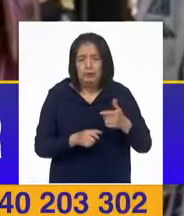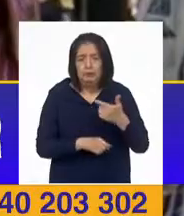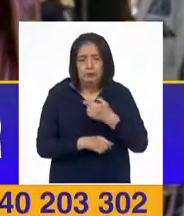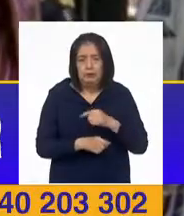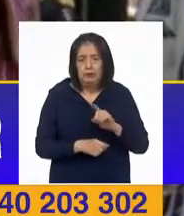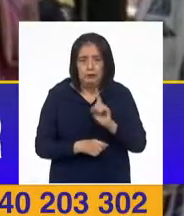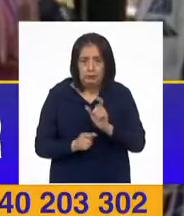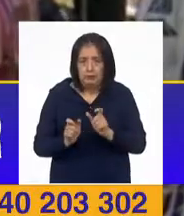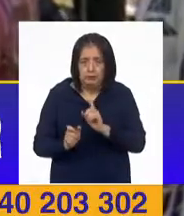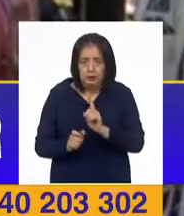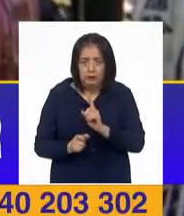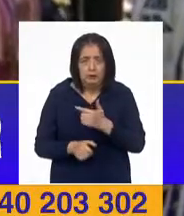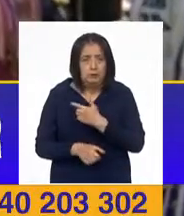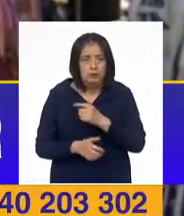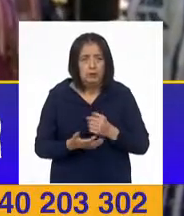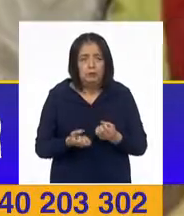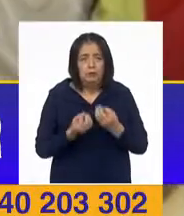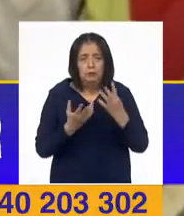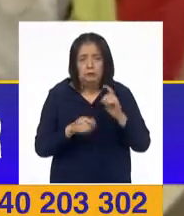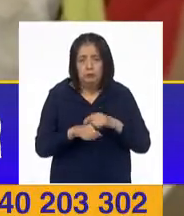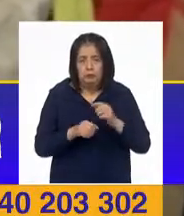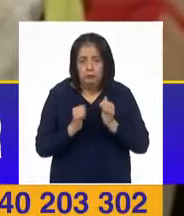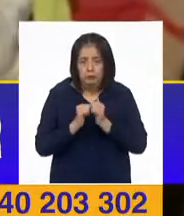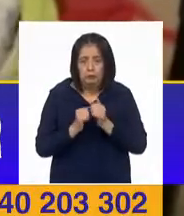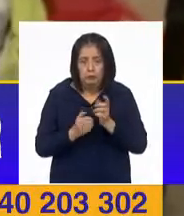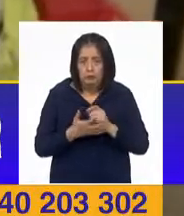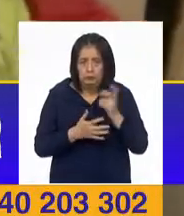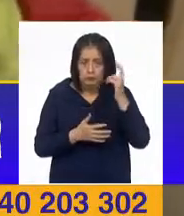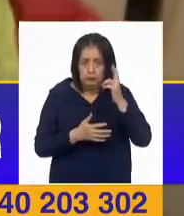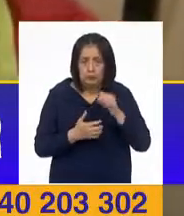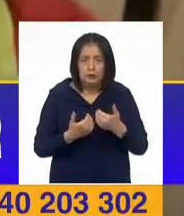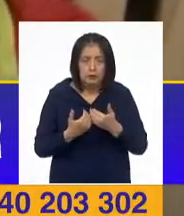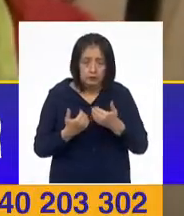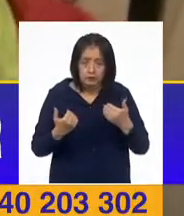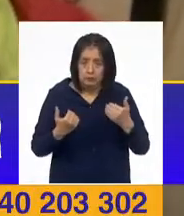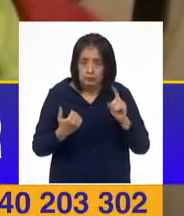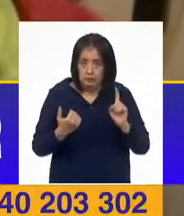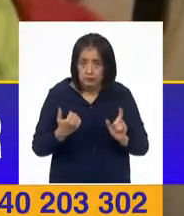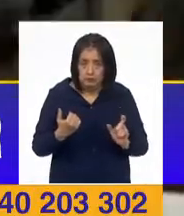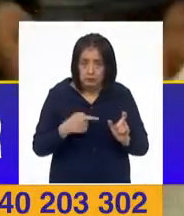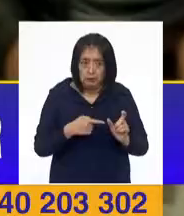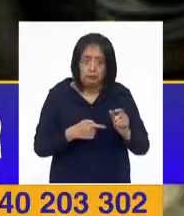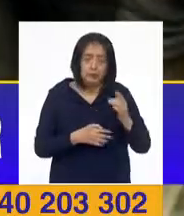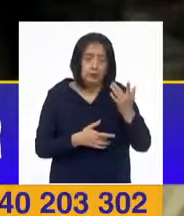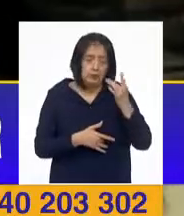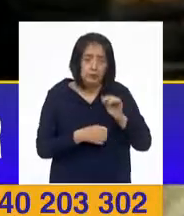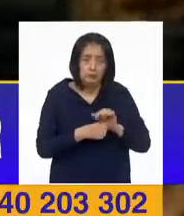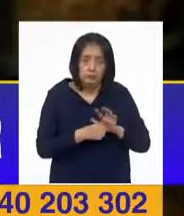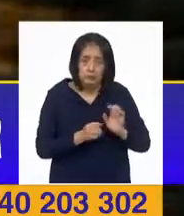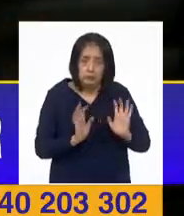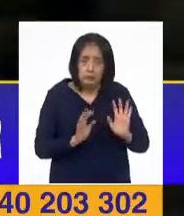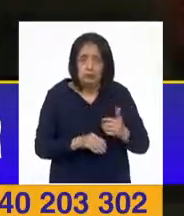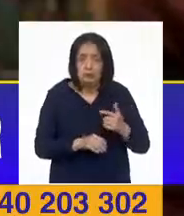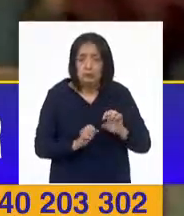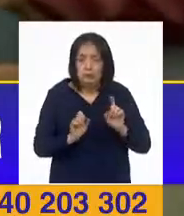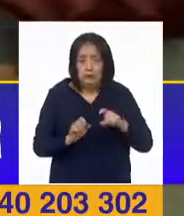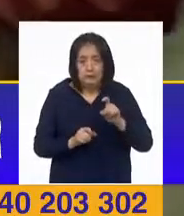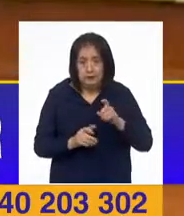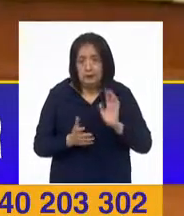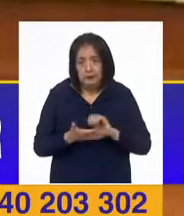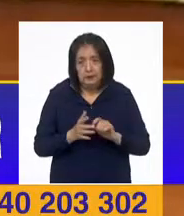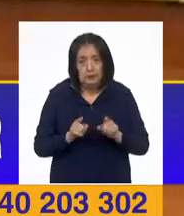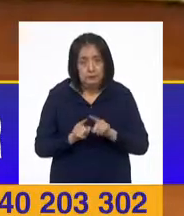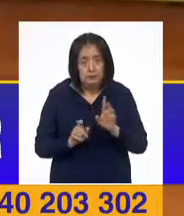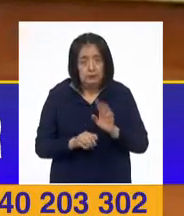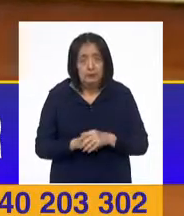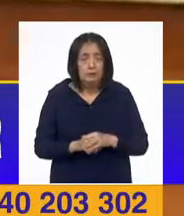y la cantidad de tiempo que han pasado juntos. Es por eso que el aislamiento de una persona con coronavirus e inoculada también es necesario y